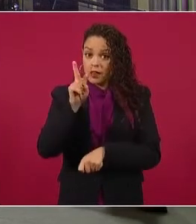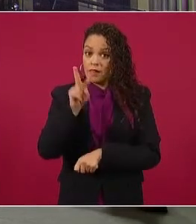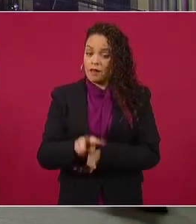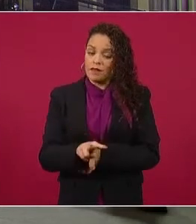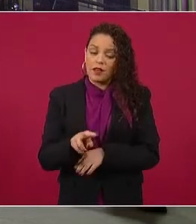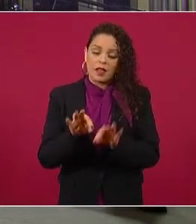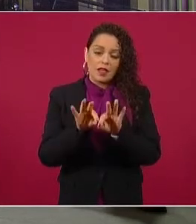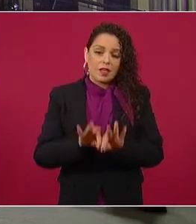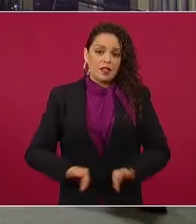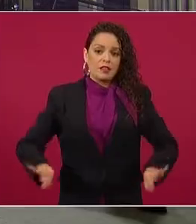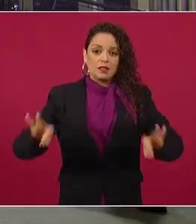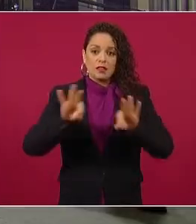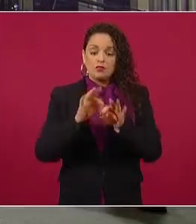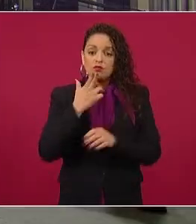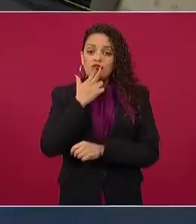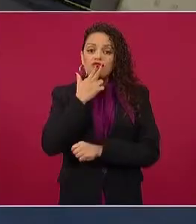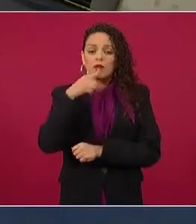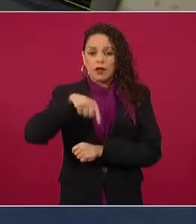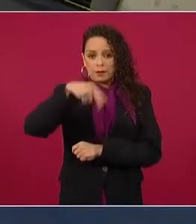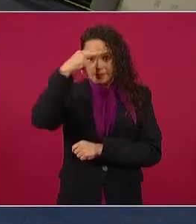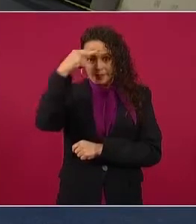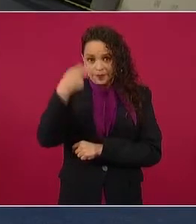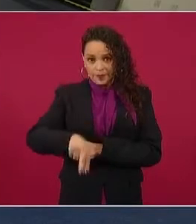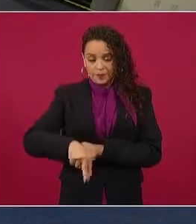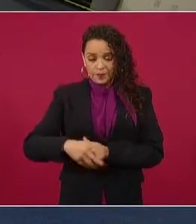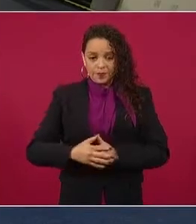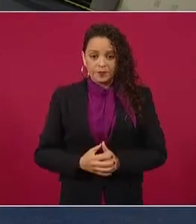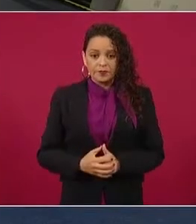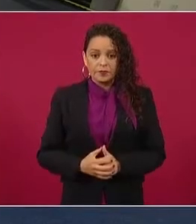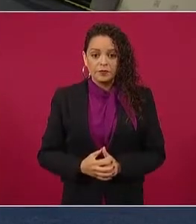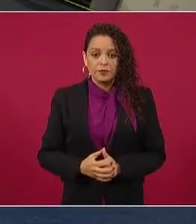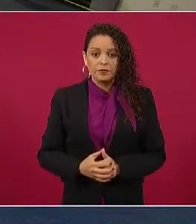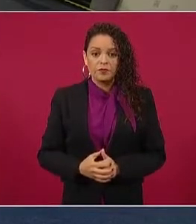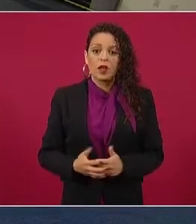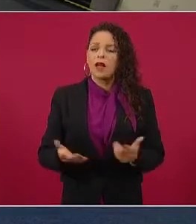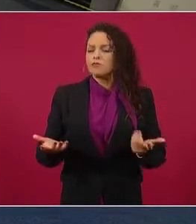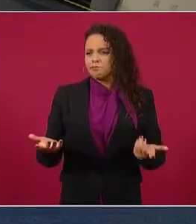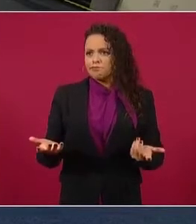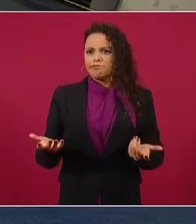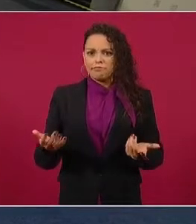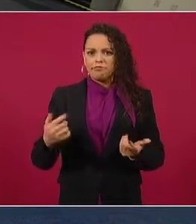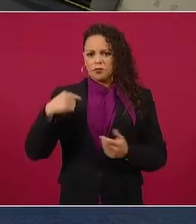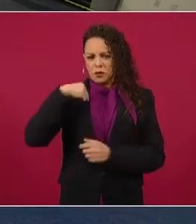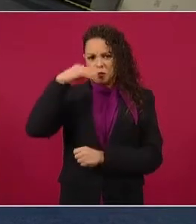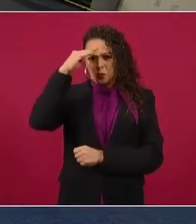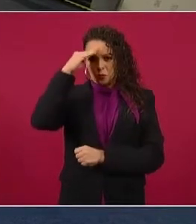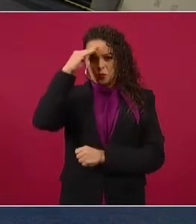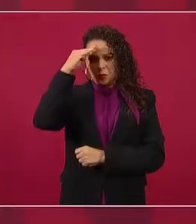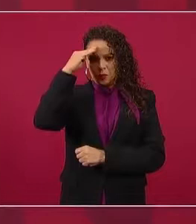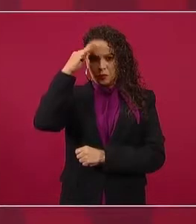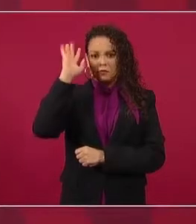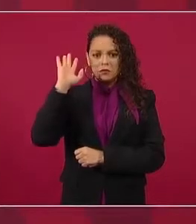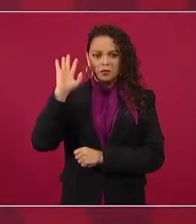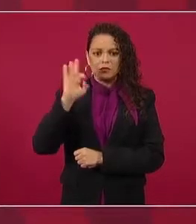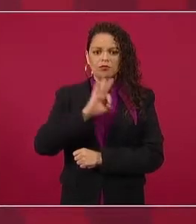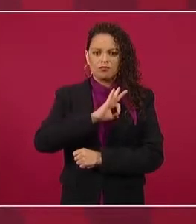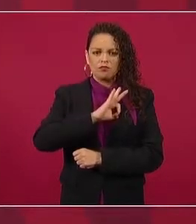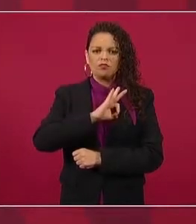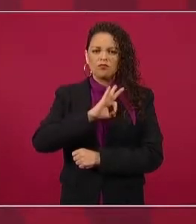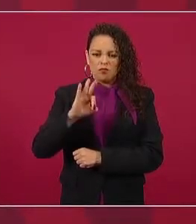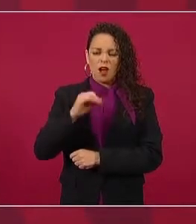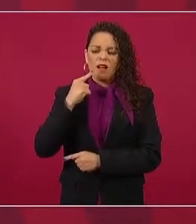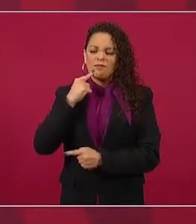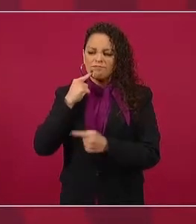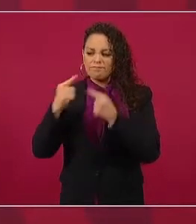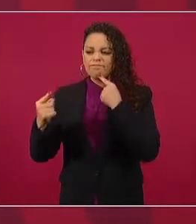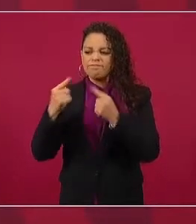para el país. Yo espero que se va a terminar de conciliar